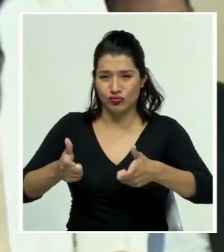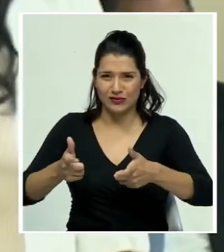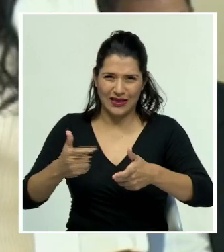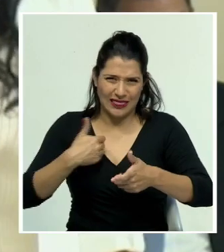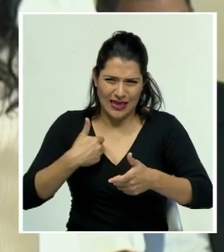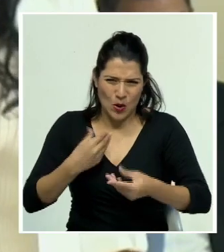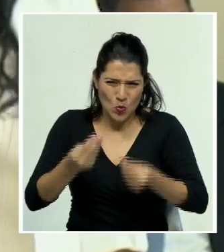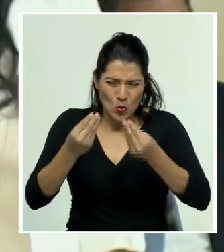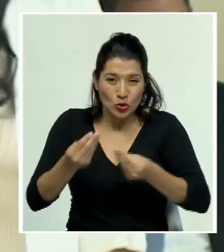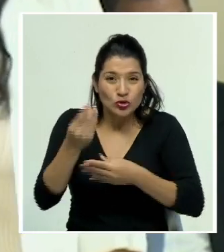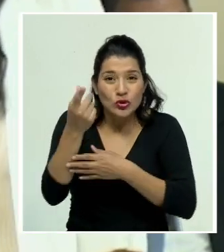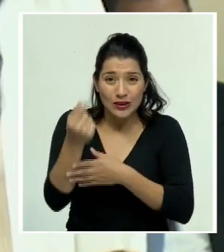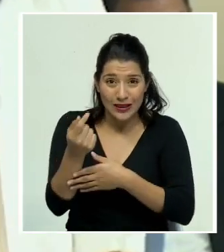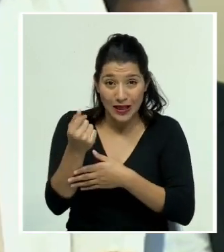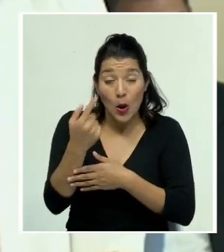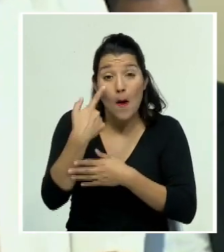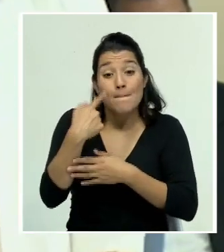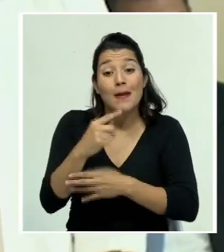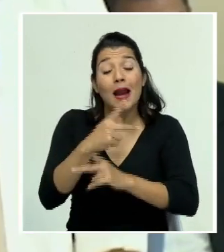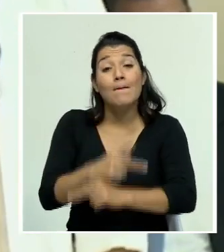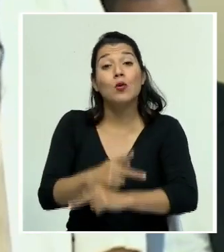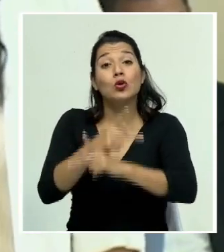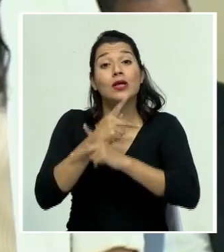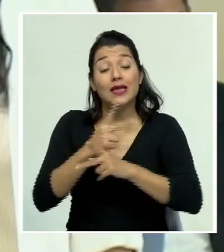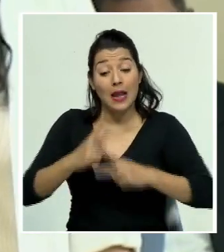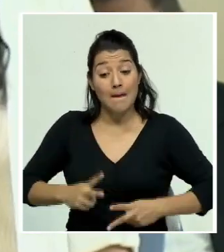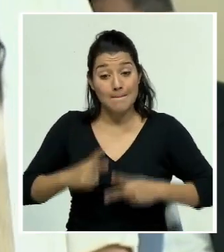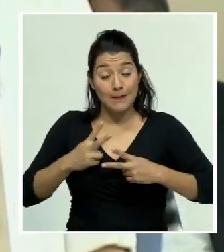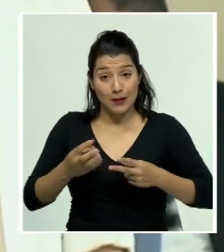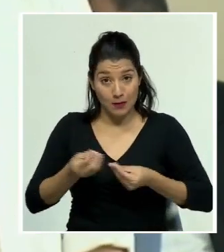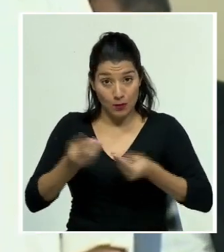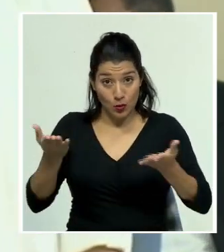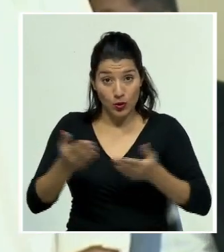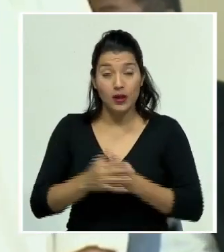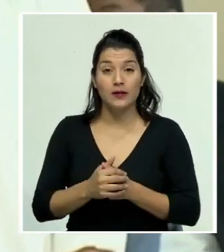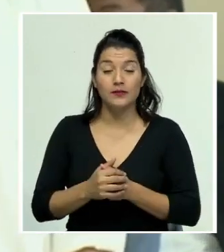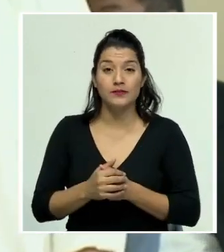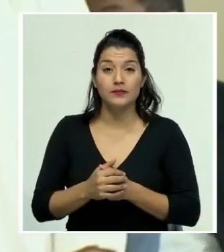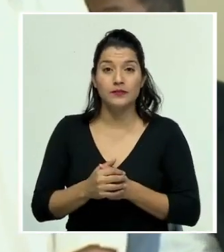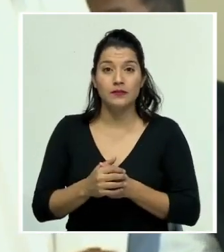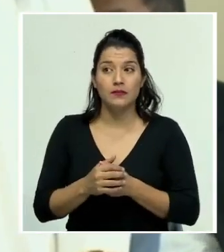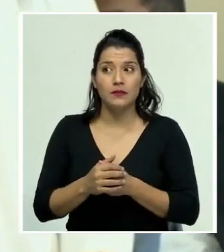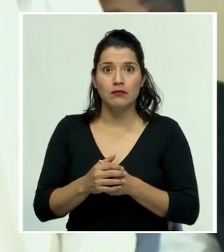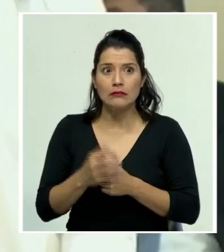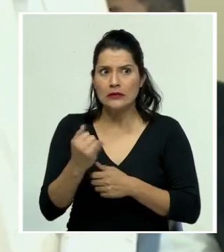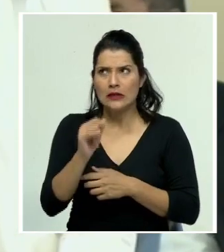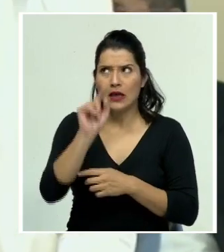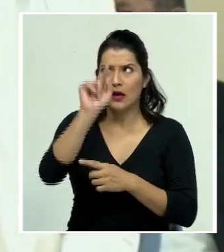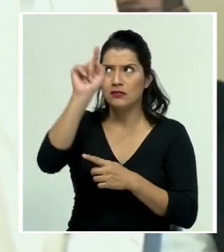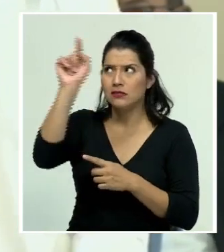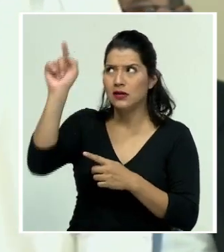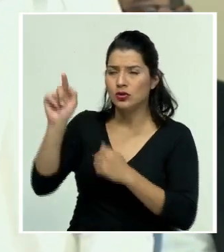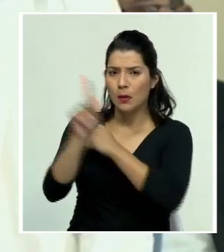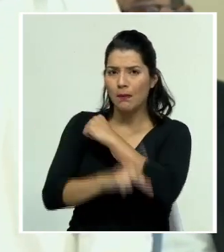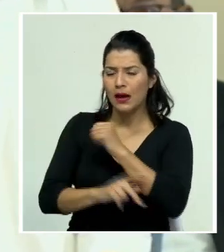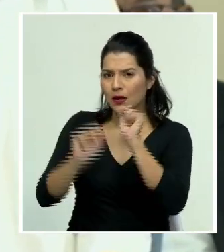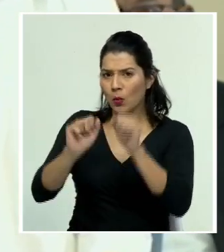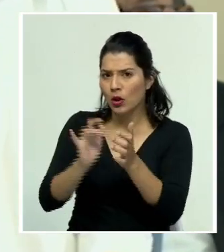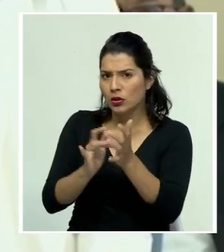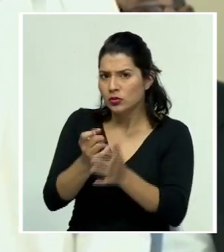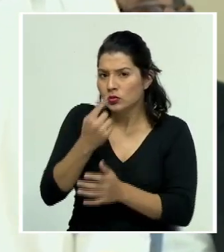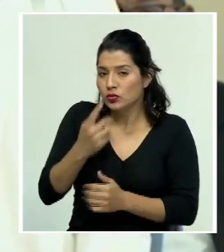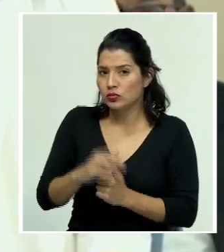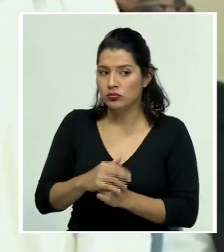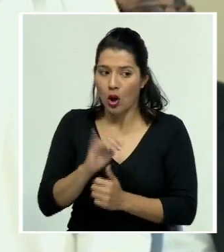de protección a la salud pública de esos países, de ahí, como diría la